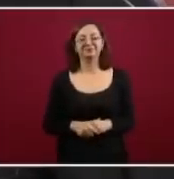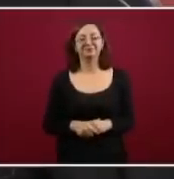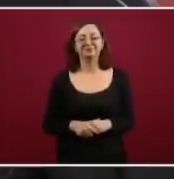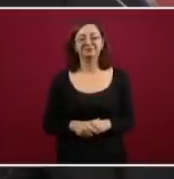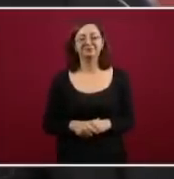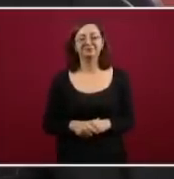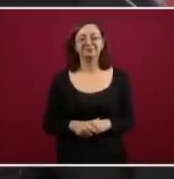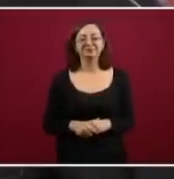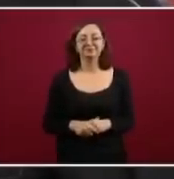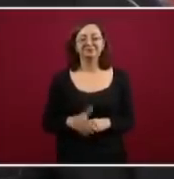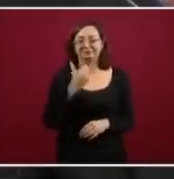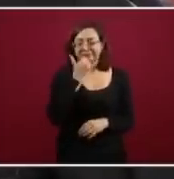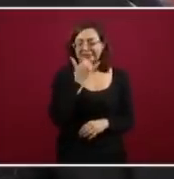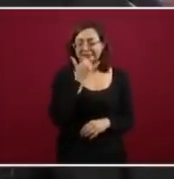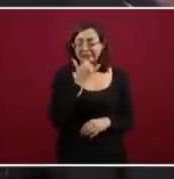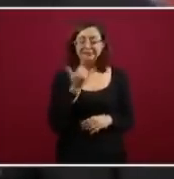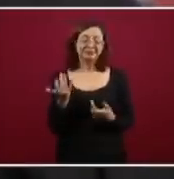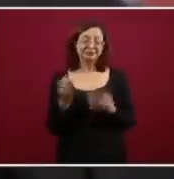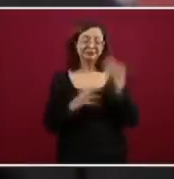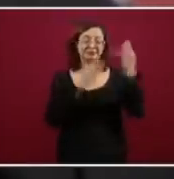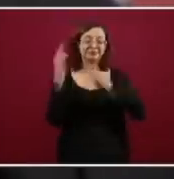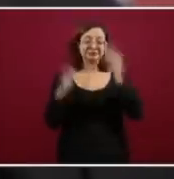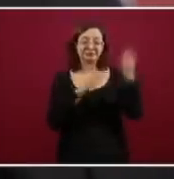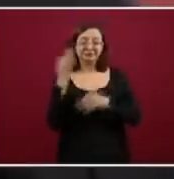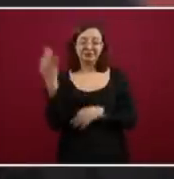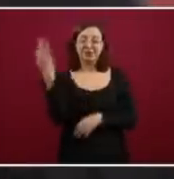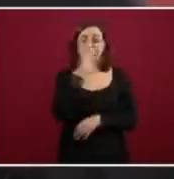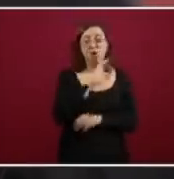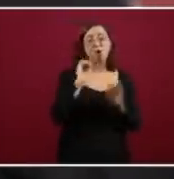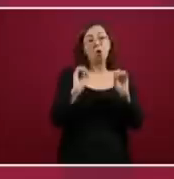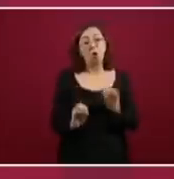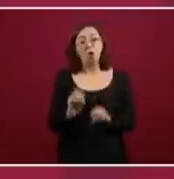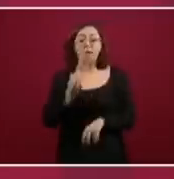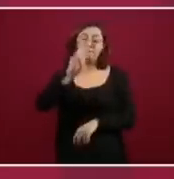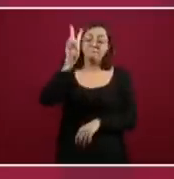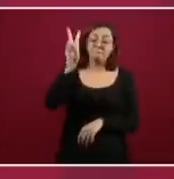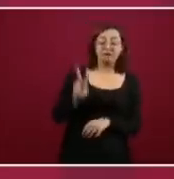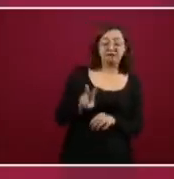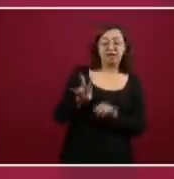noticias falsas o verdades a medias